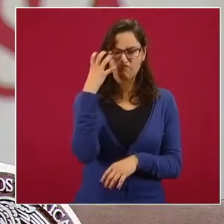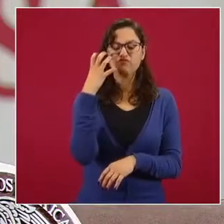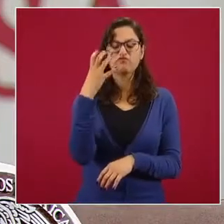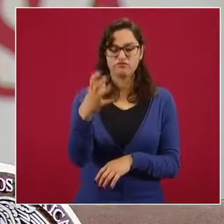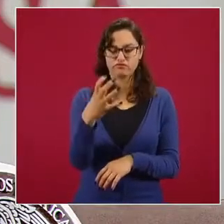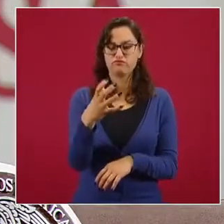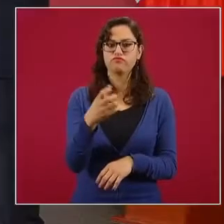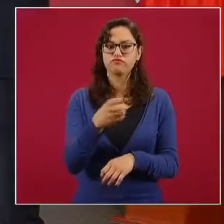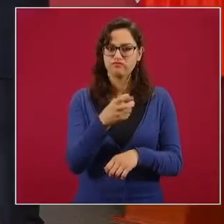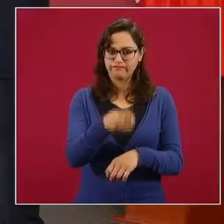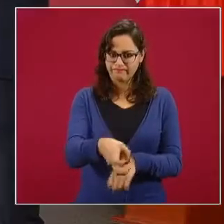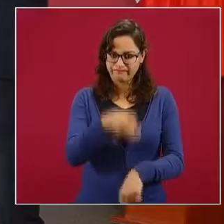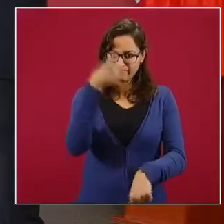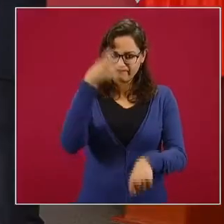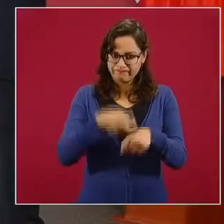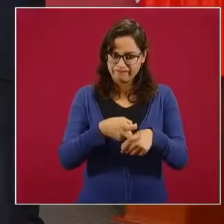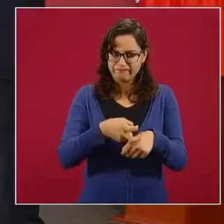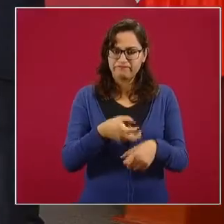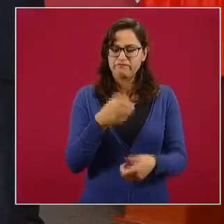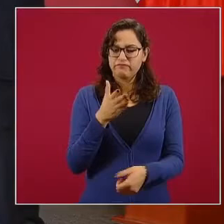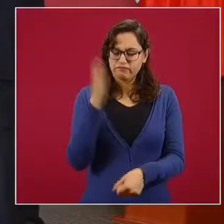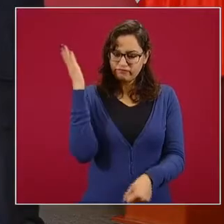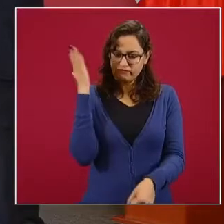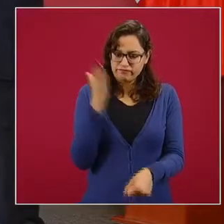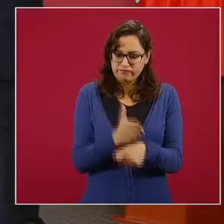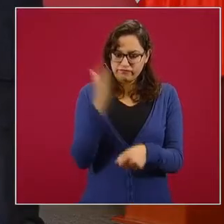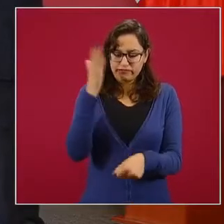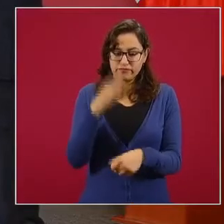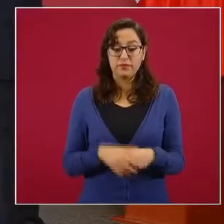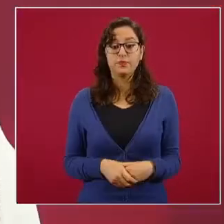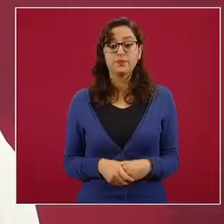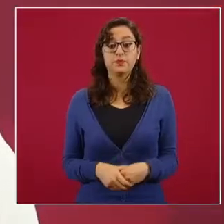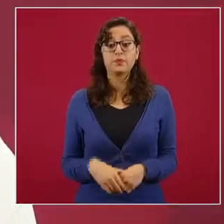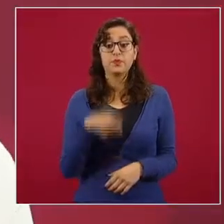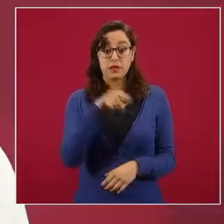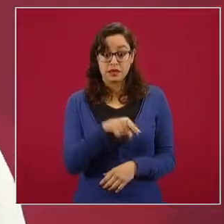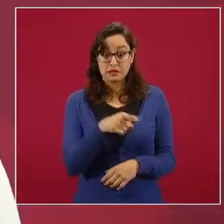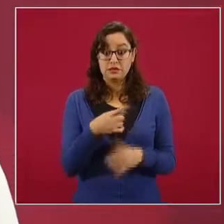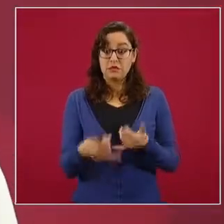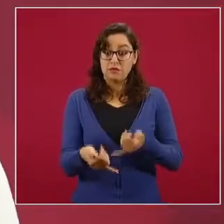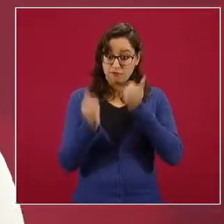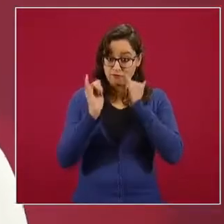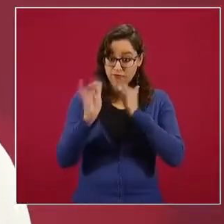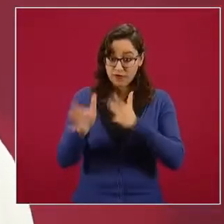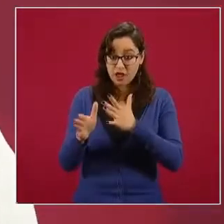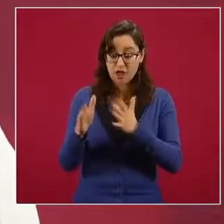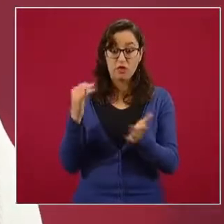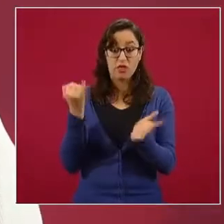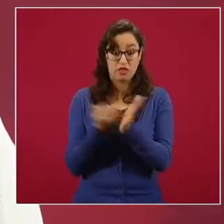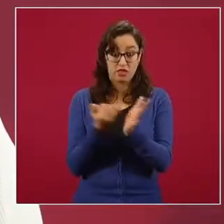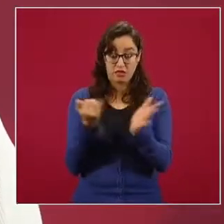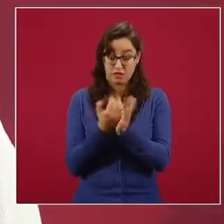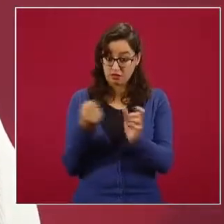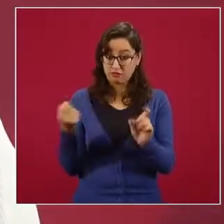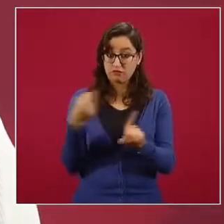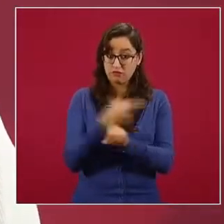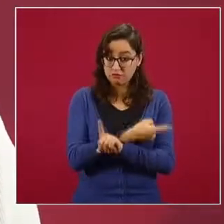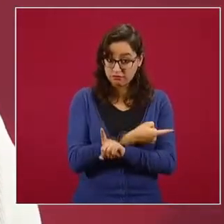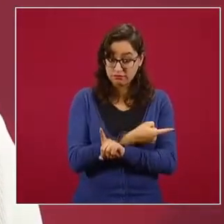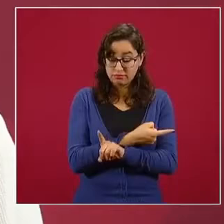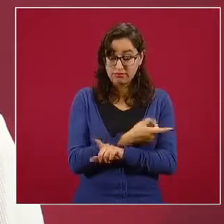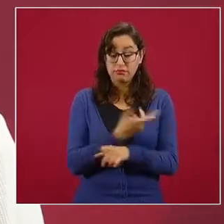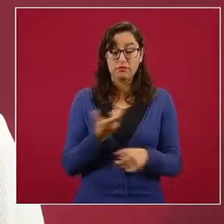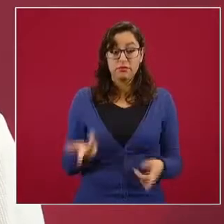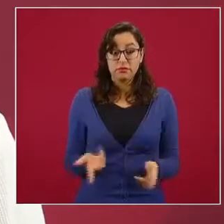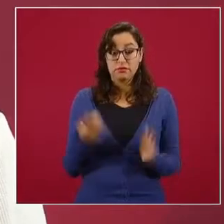que incumplan. Se procederá por el delito de defraudación fiscal. No se permitirá que